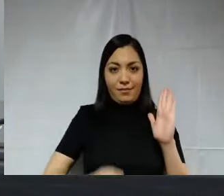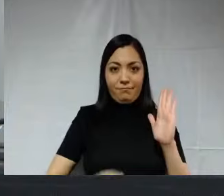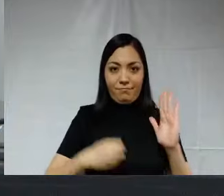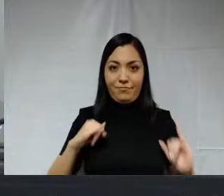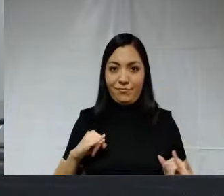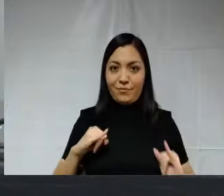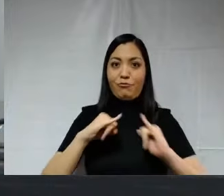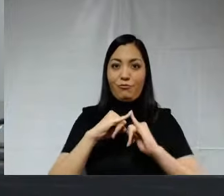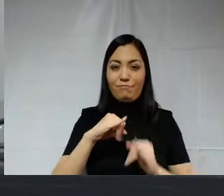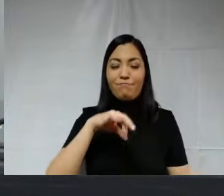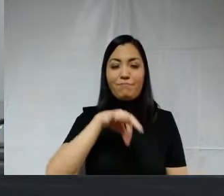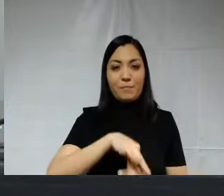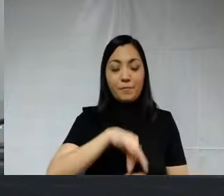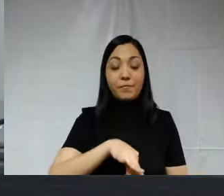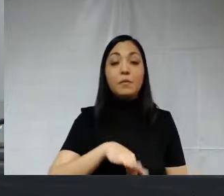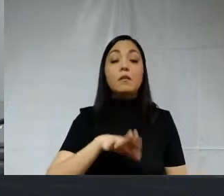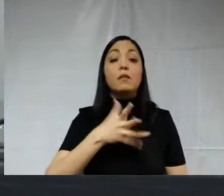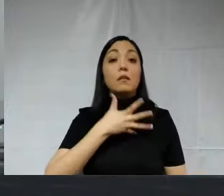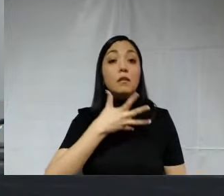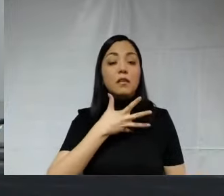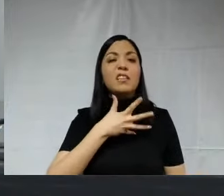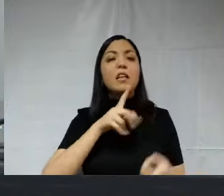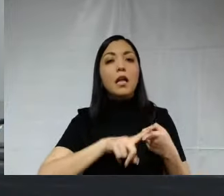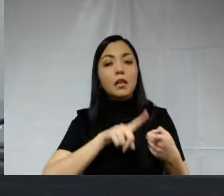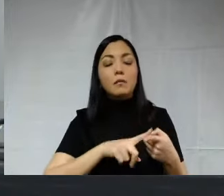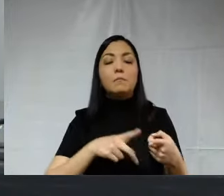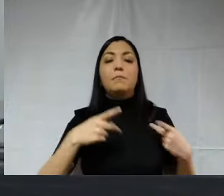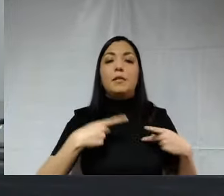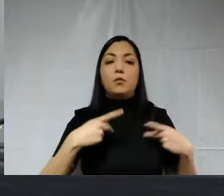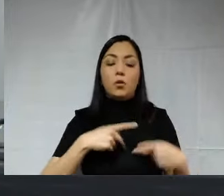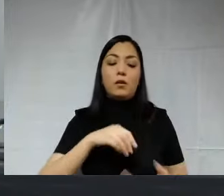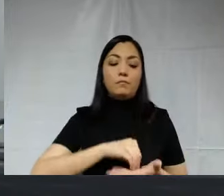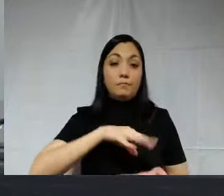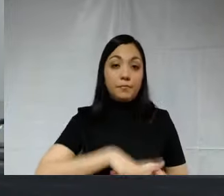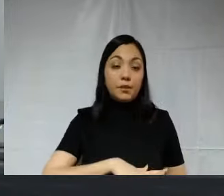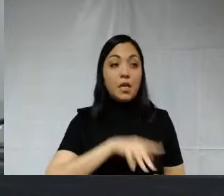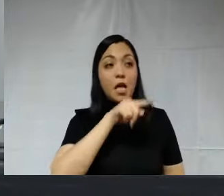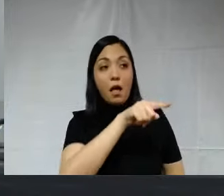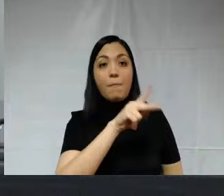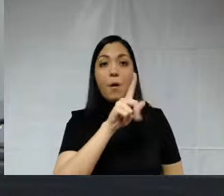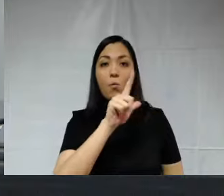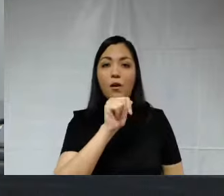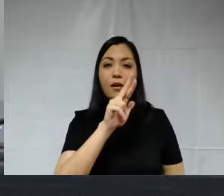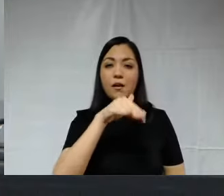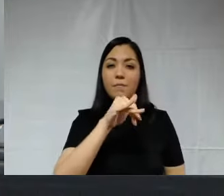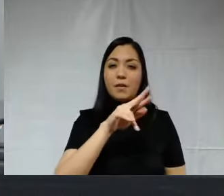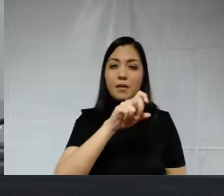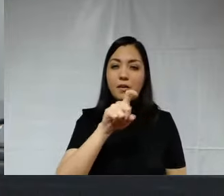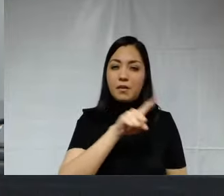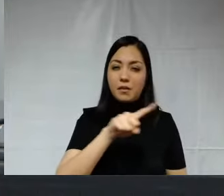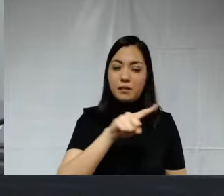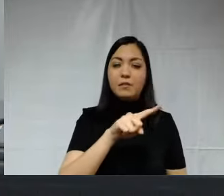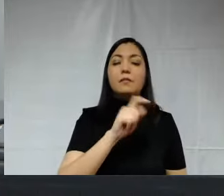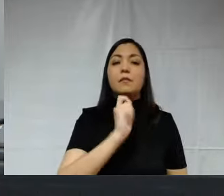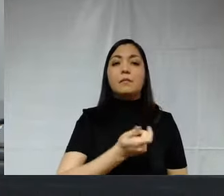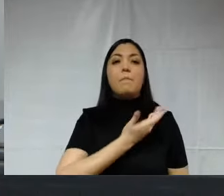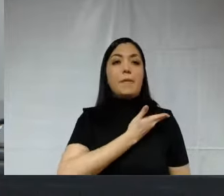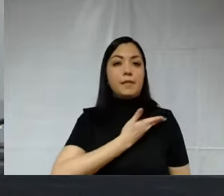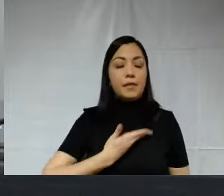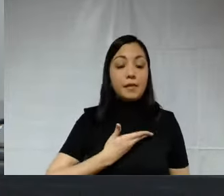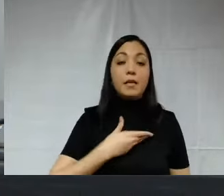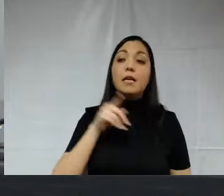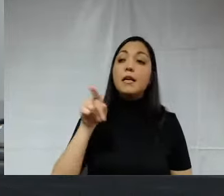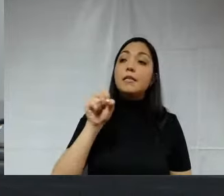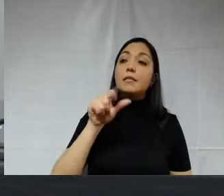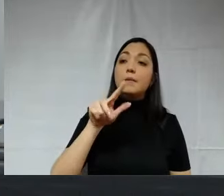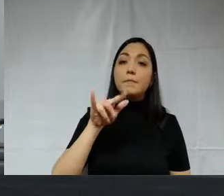sesión de usted Paula Ramírez jone consejera presidenta de la consejera vz de la